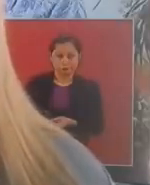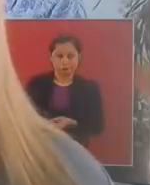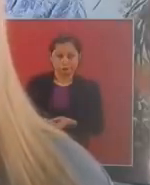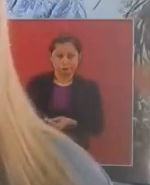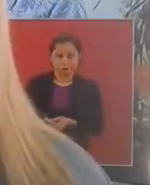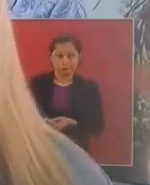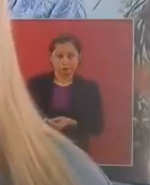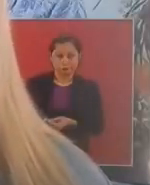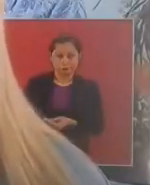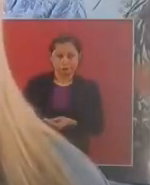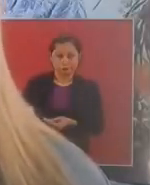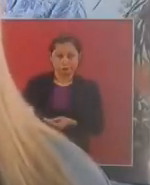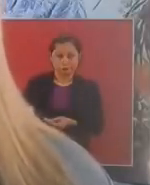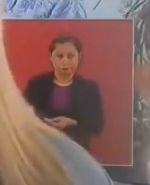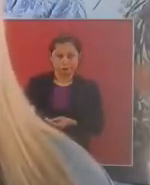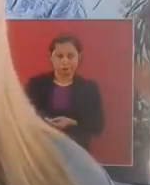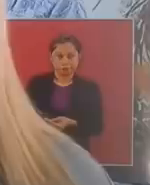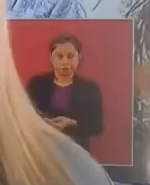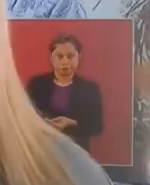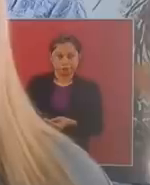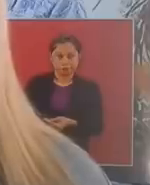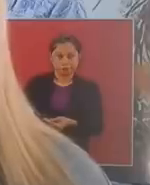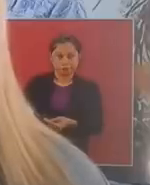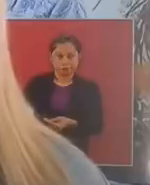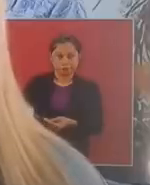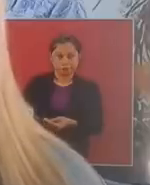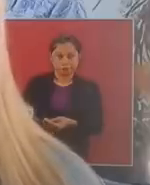hay personas que pues no tienen,